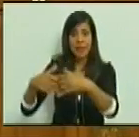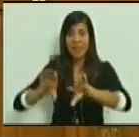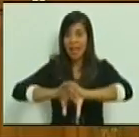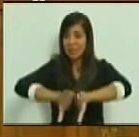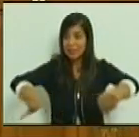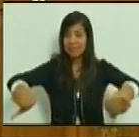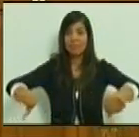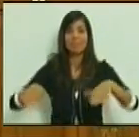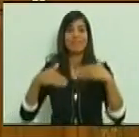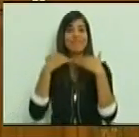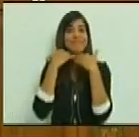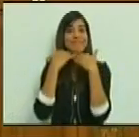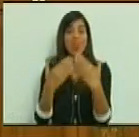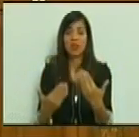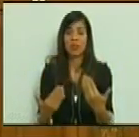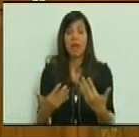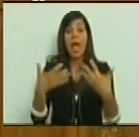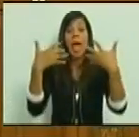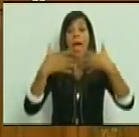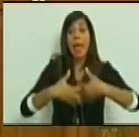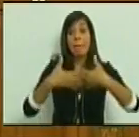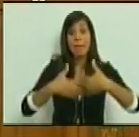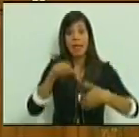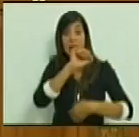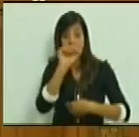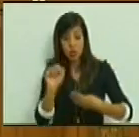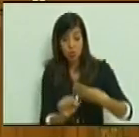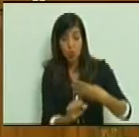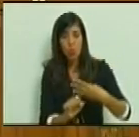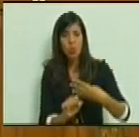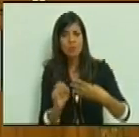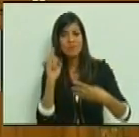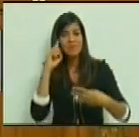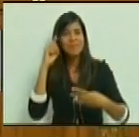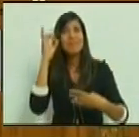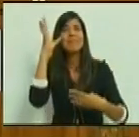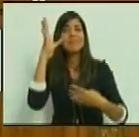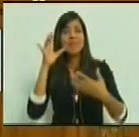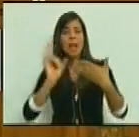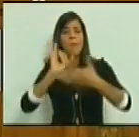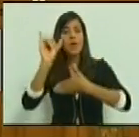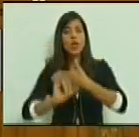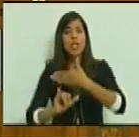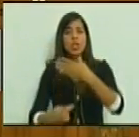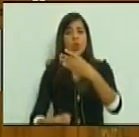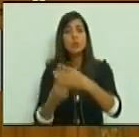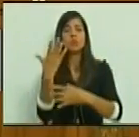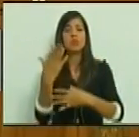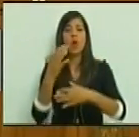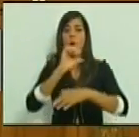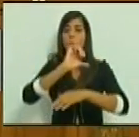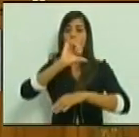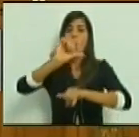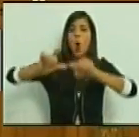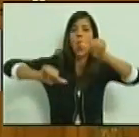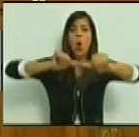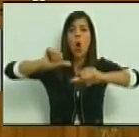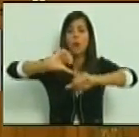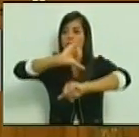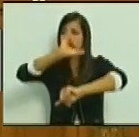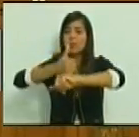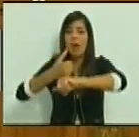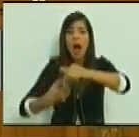distintas. Agrosur pretende lo que intentamos hacer con Delagro, que es la corporación quizás que ustedes